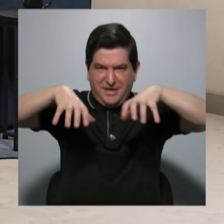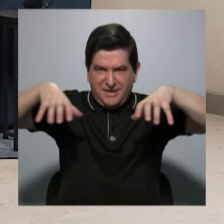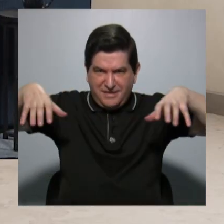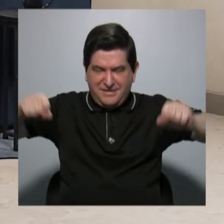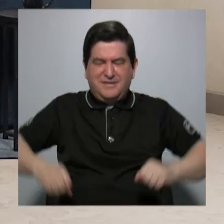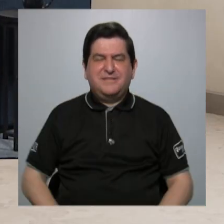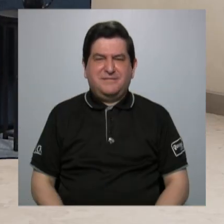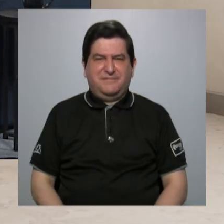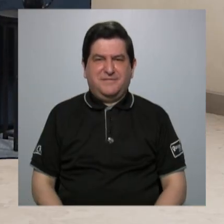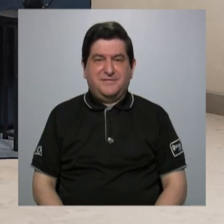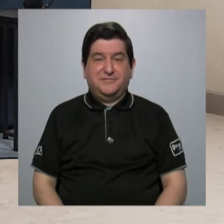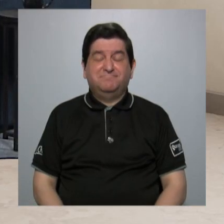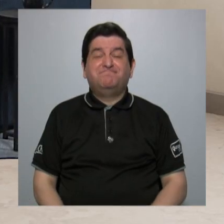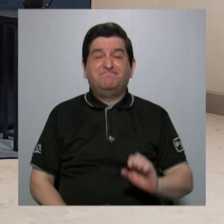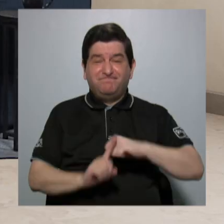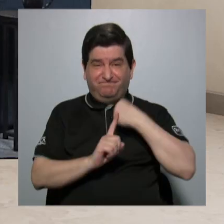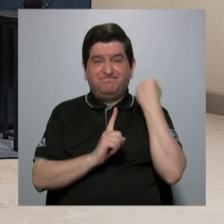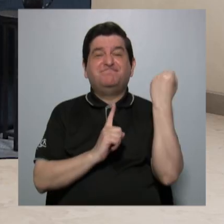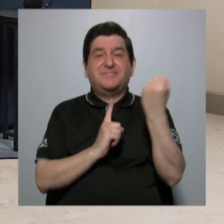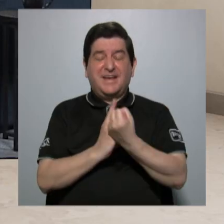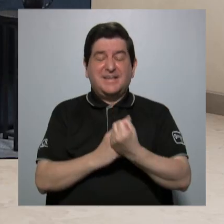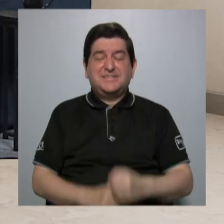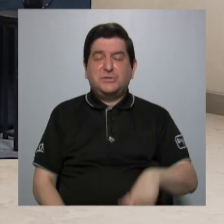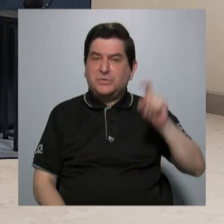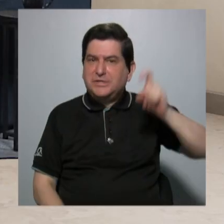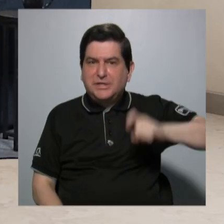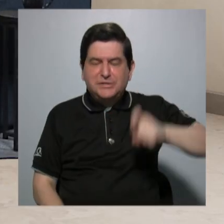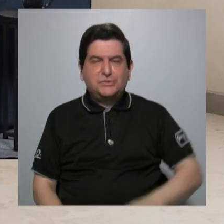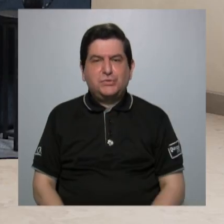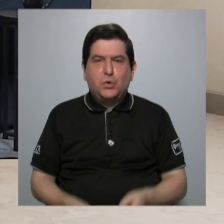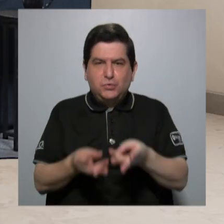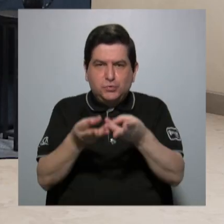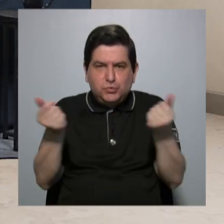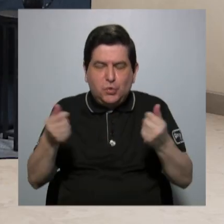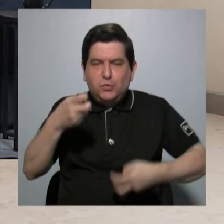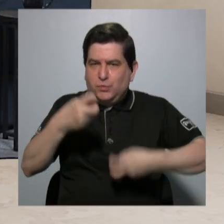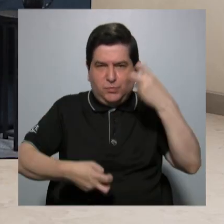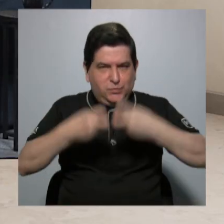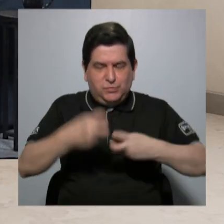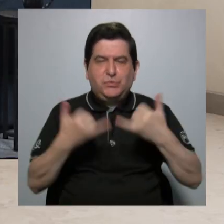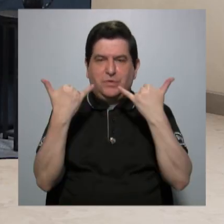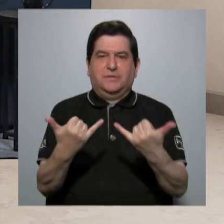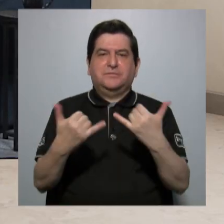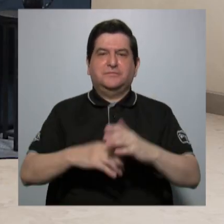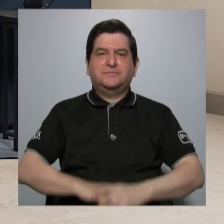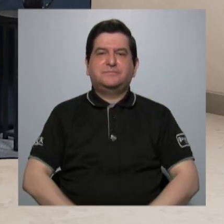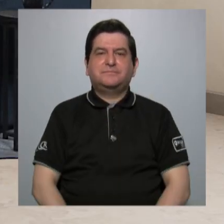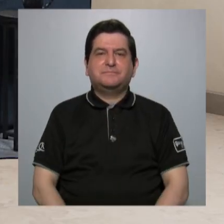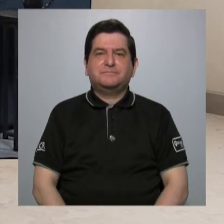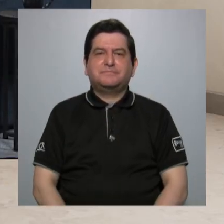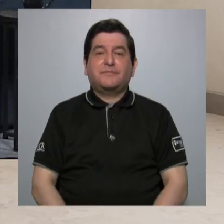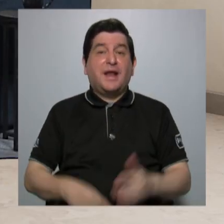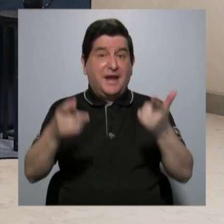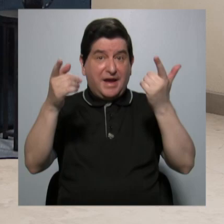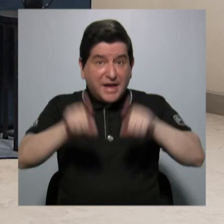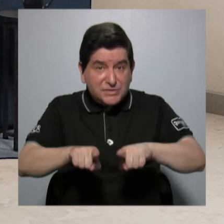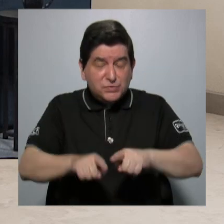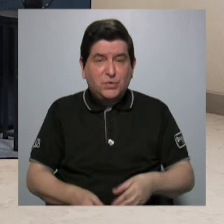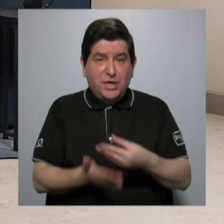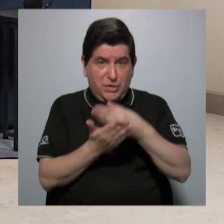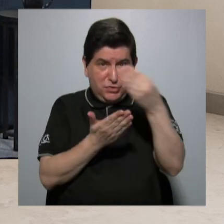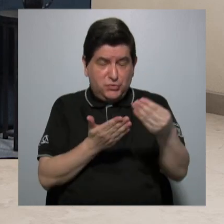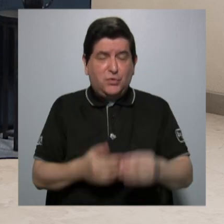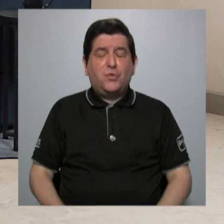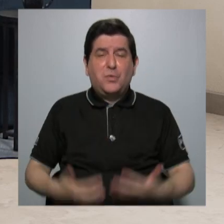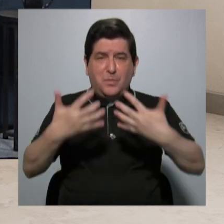o de los vertederos de residuos, entonces es inminente que hay que buscar una solución a esta problemática que hoy tenemos. ¿Es un hecho que se va a